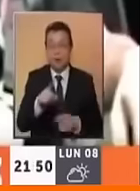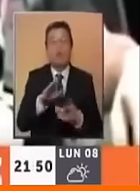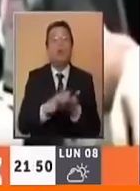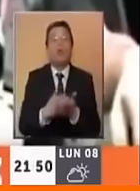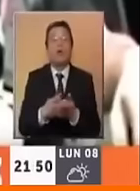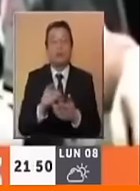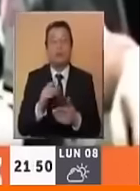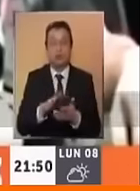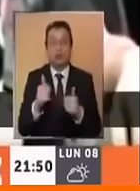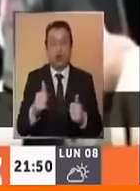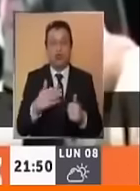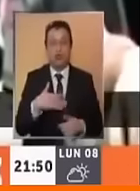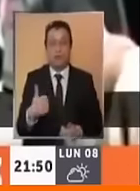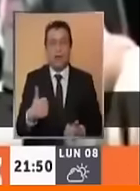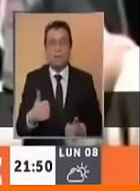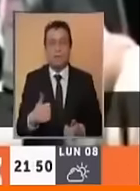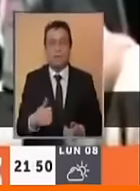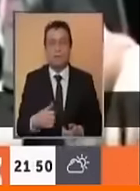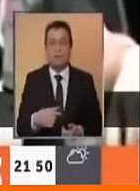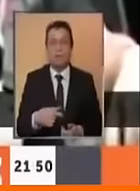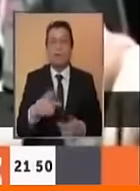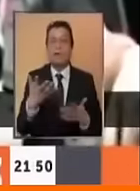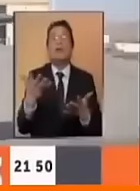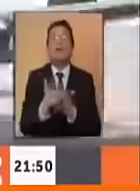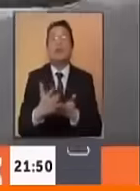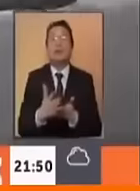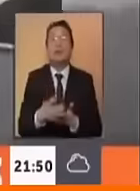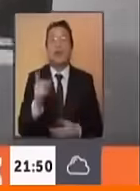Estoy bien, dice, está medio.